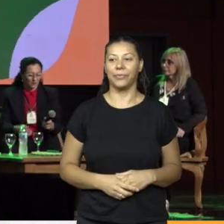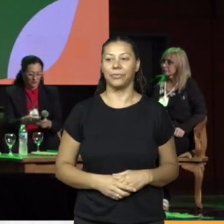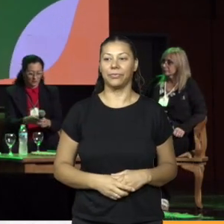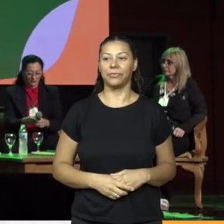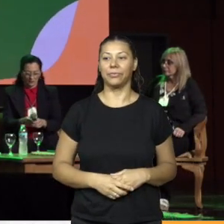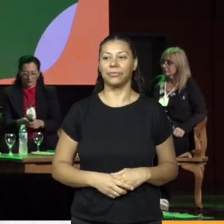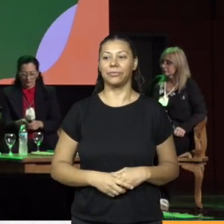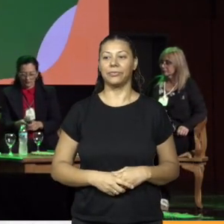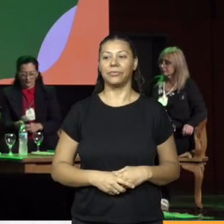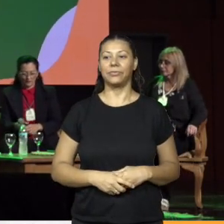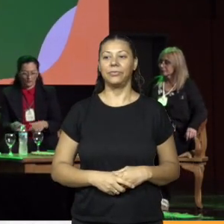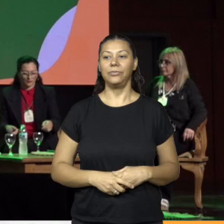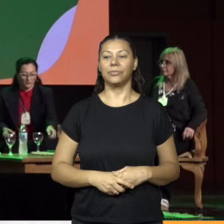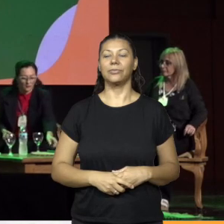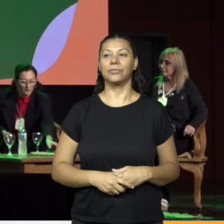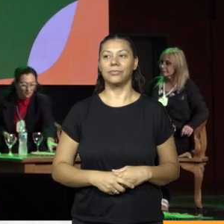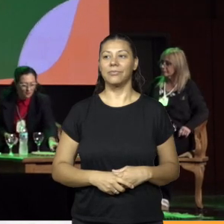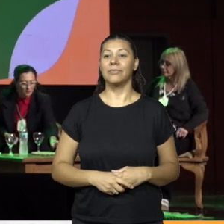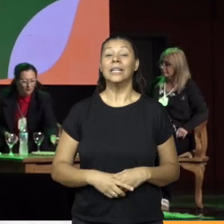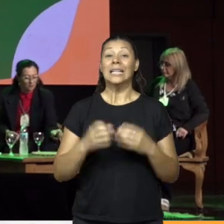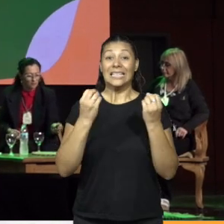Bien. ¿Qué tal? Buenas tardes.